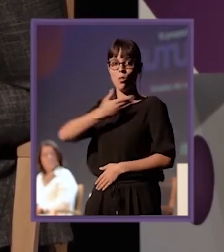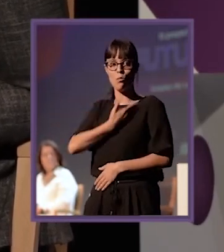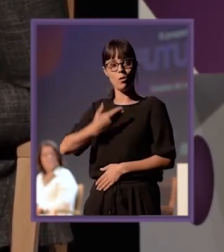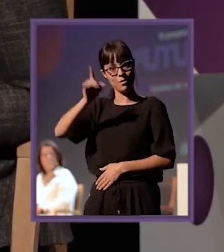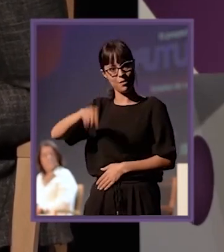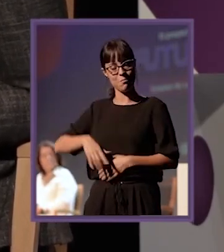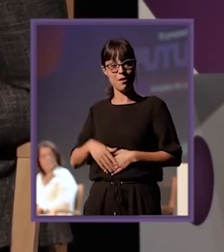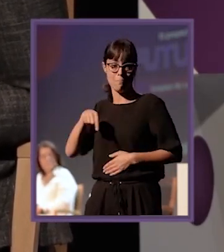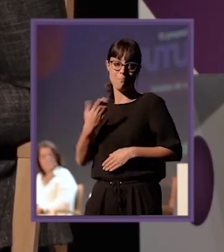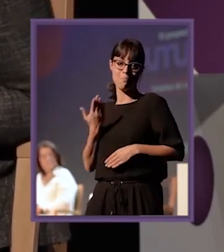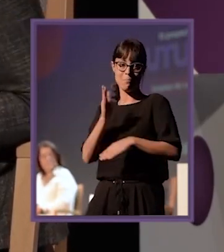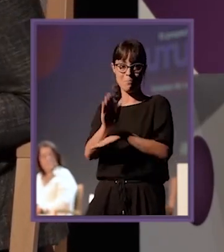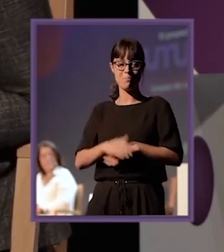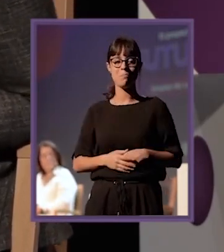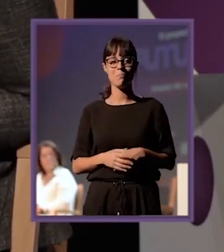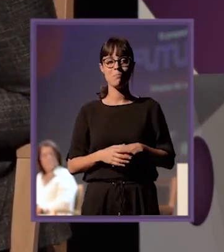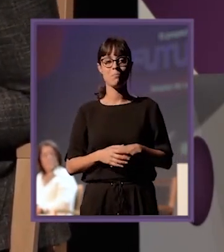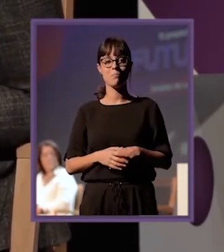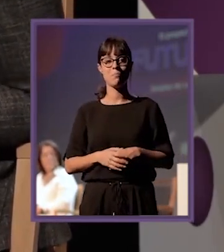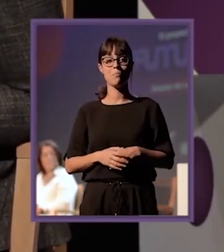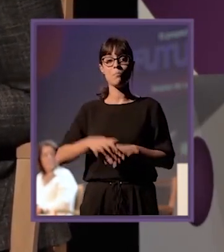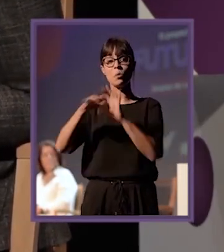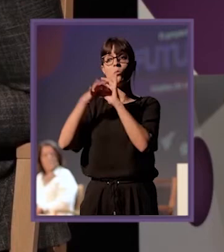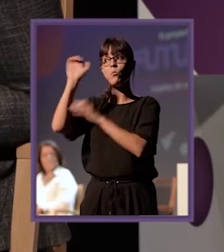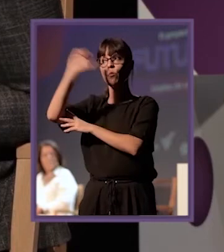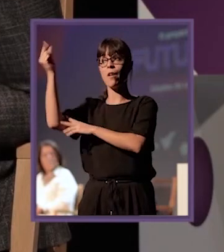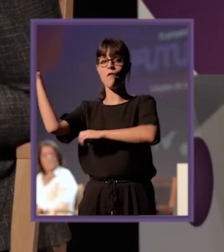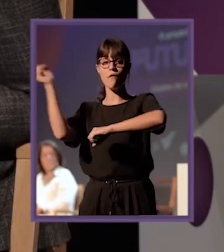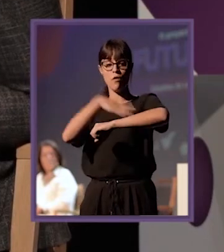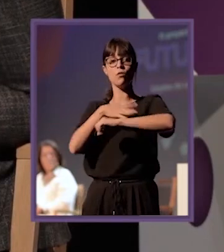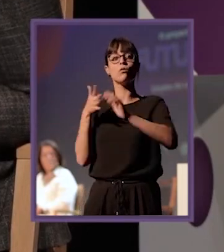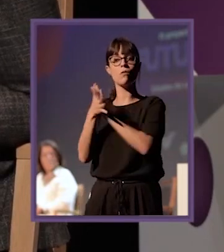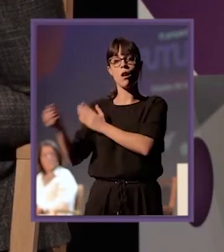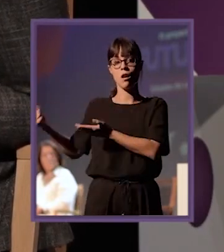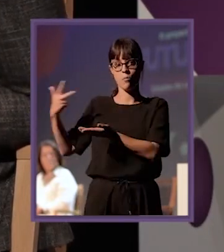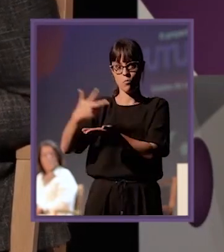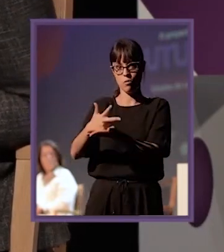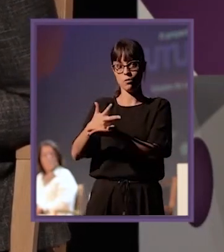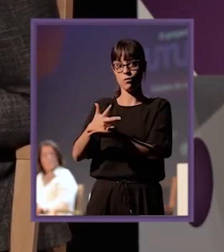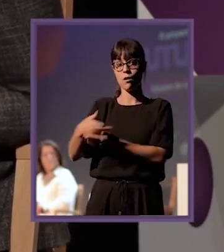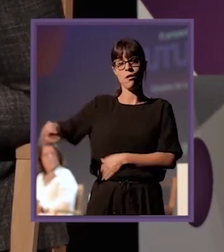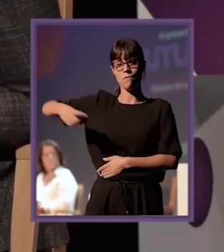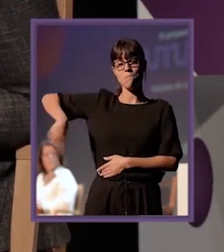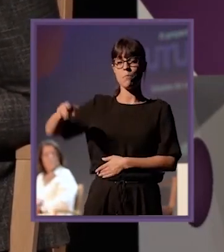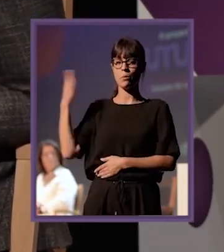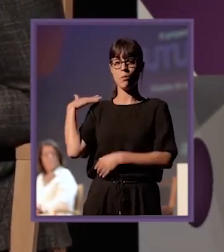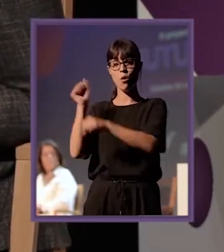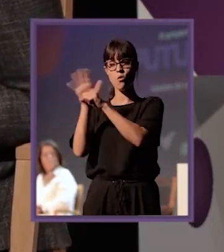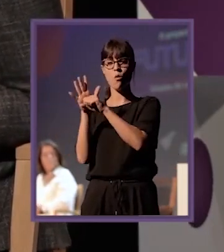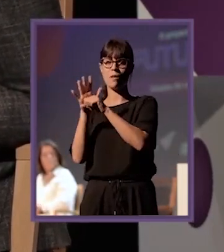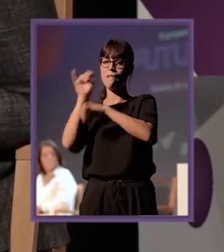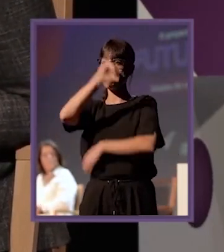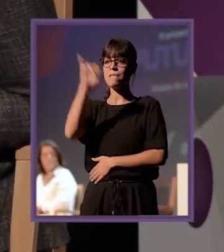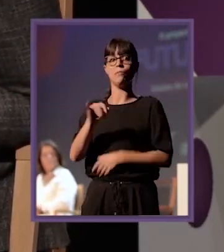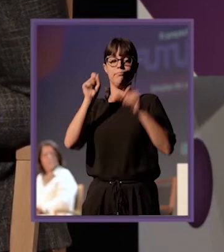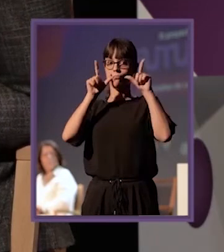europeos implican una apuesta de la Unión Europea. La Unión Europea se dio cuenta en esta crisis del COVID que no podíamos reaccionar como